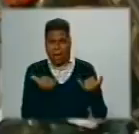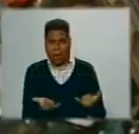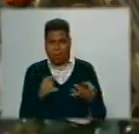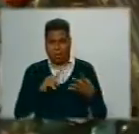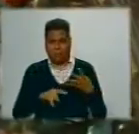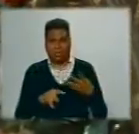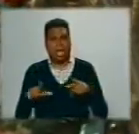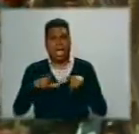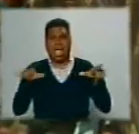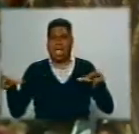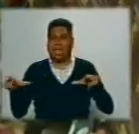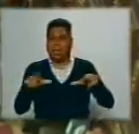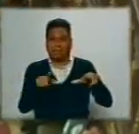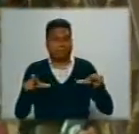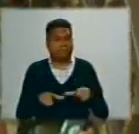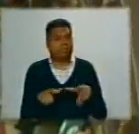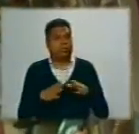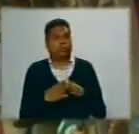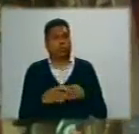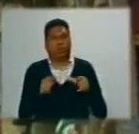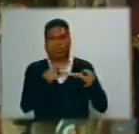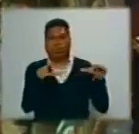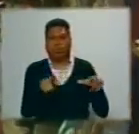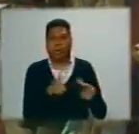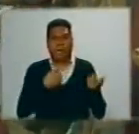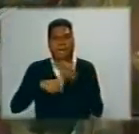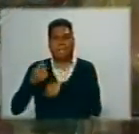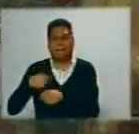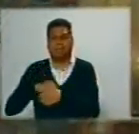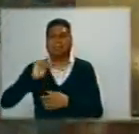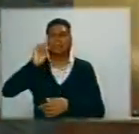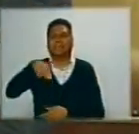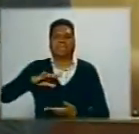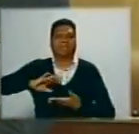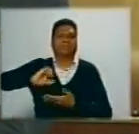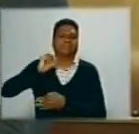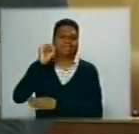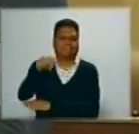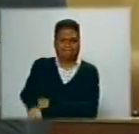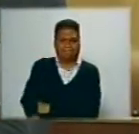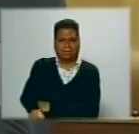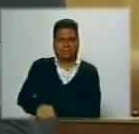anaqueles, que con toda seguridad también los vamos a derrotar.